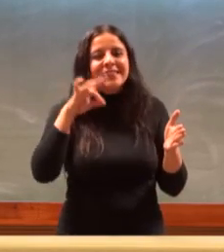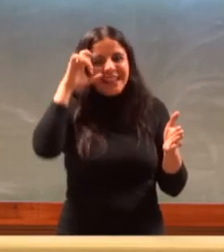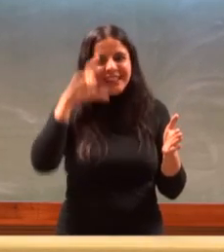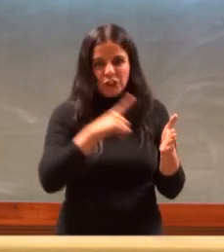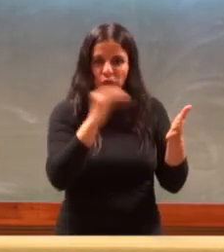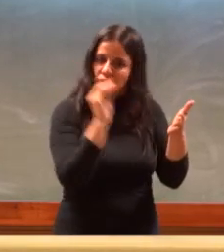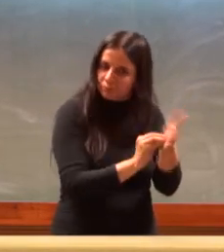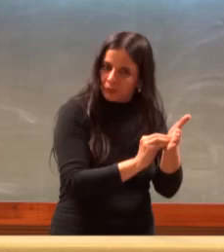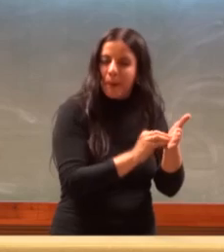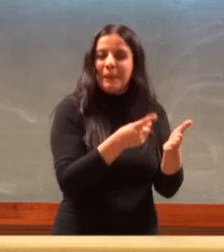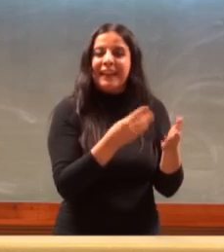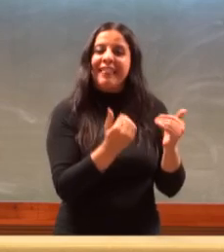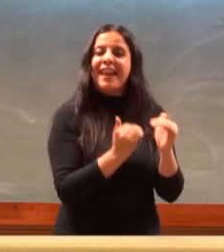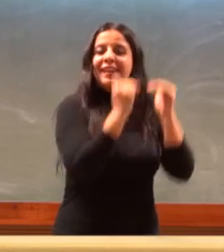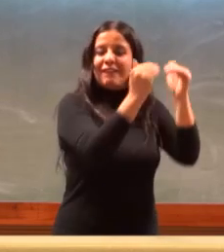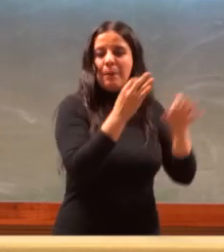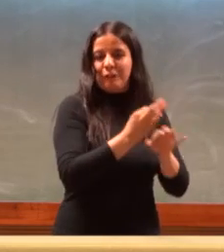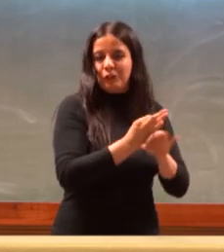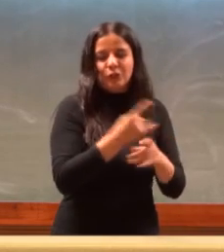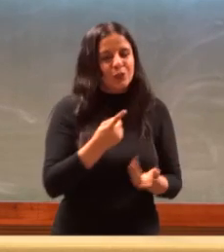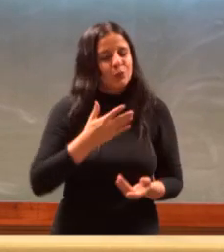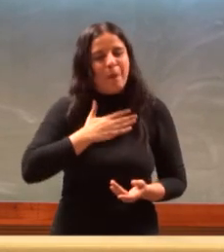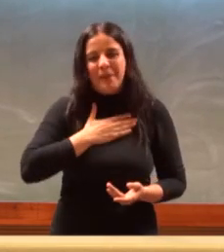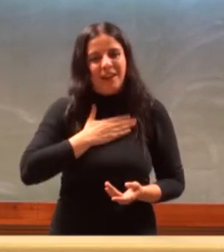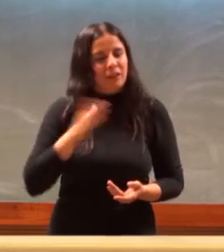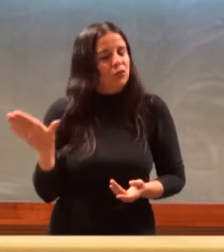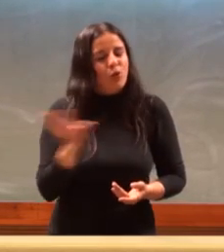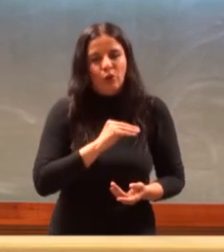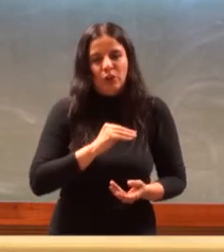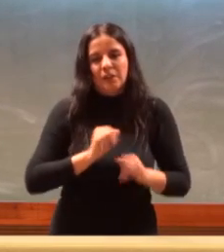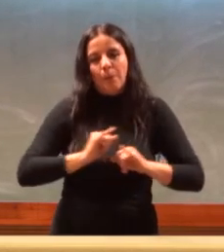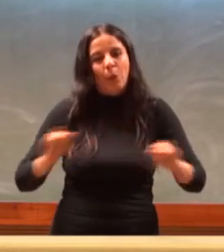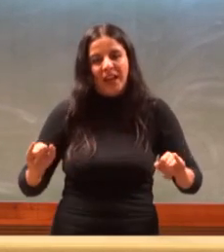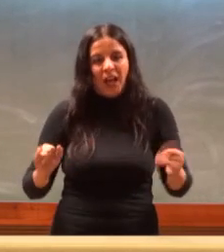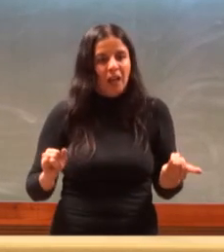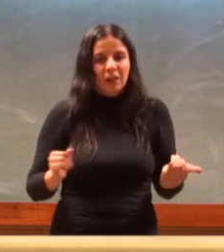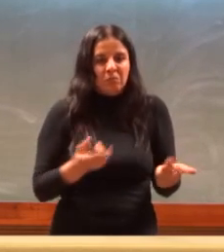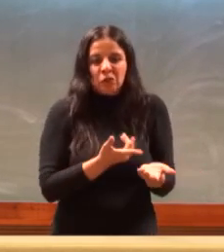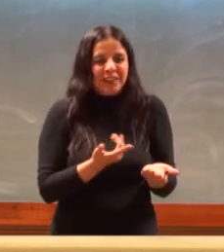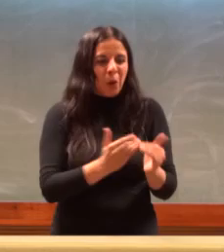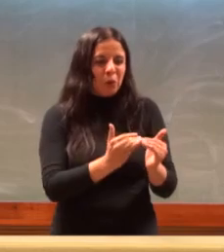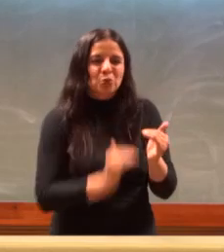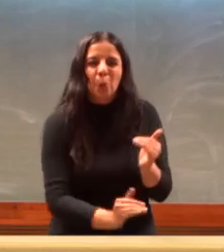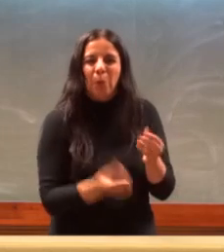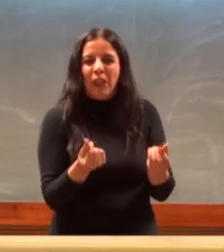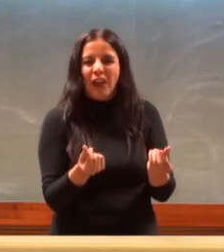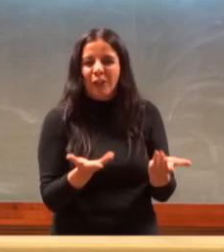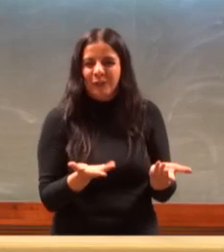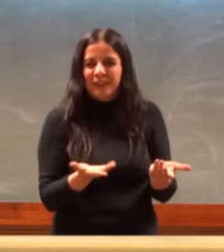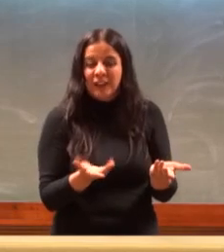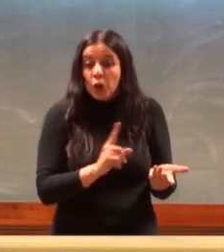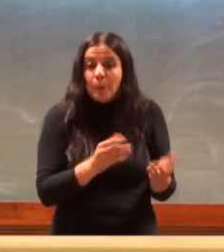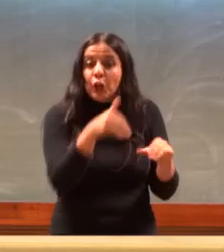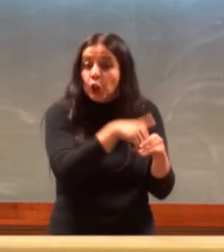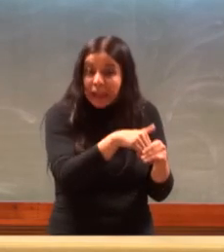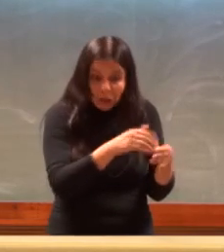realmente hay que trabajar mucho para eso es una pena que todo lo que se publique ahí no sea sea subvalorado podríamos decir no por el contenido sino por estos